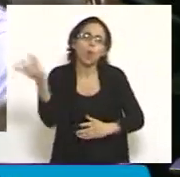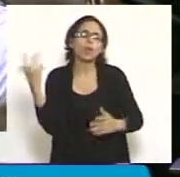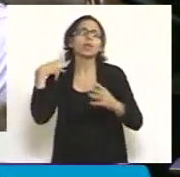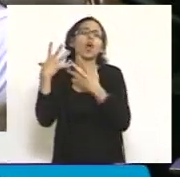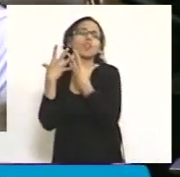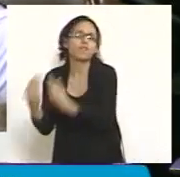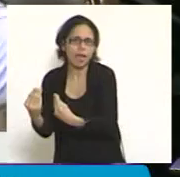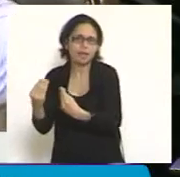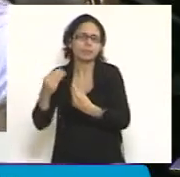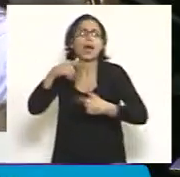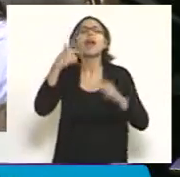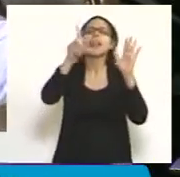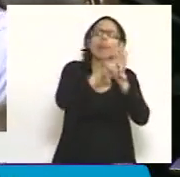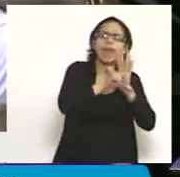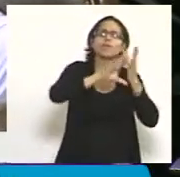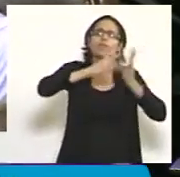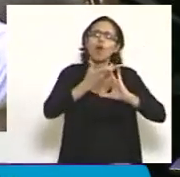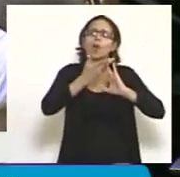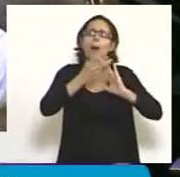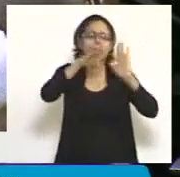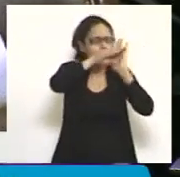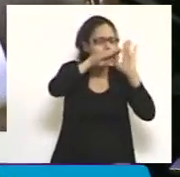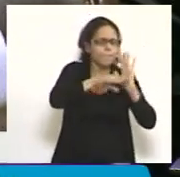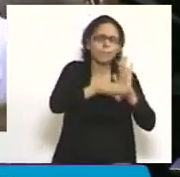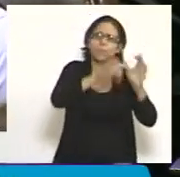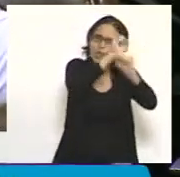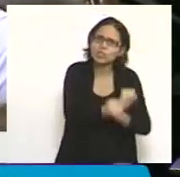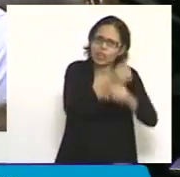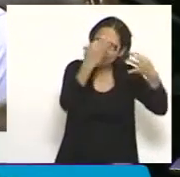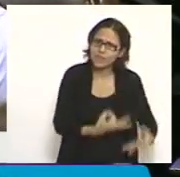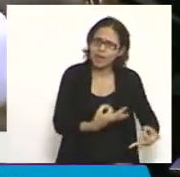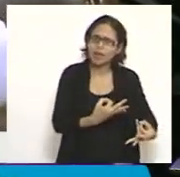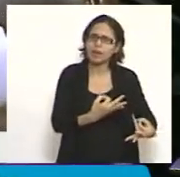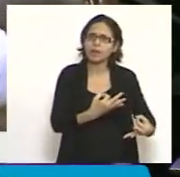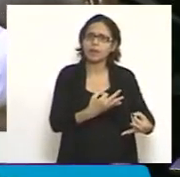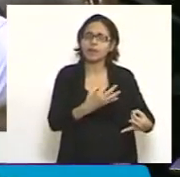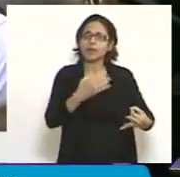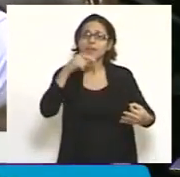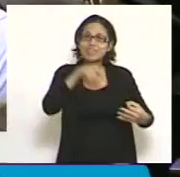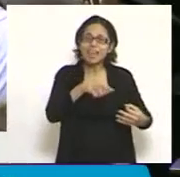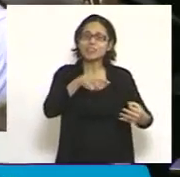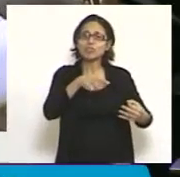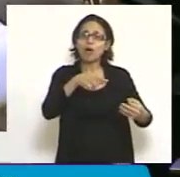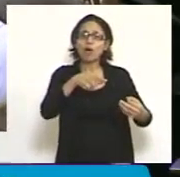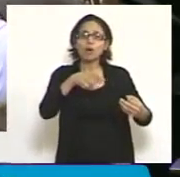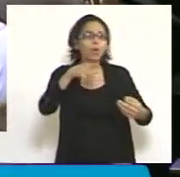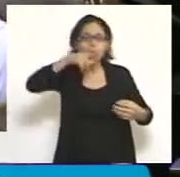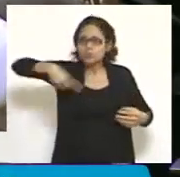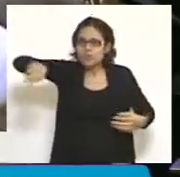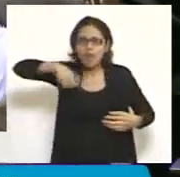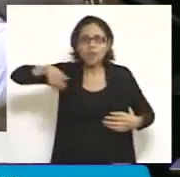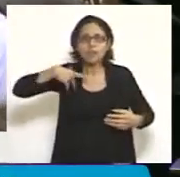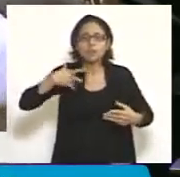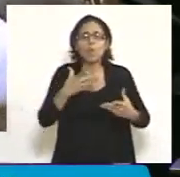de implementación, de una implementación gradual de un código procesal, si en esa implementación nos están ayudando